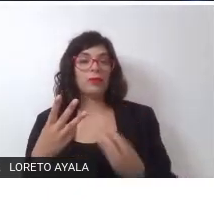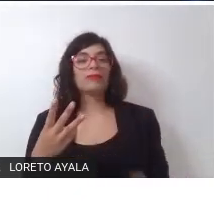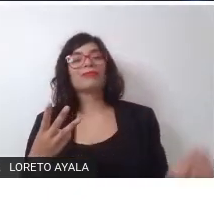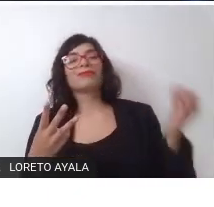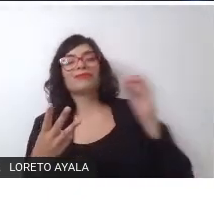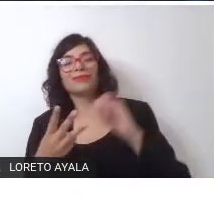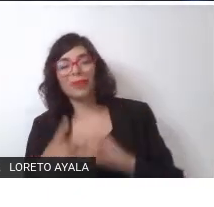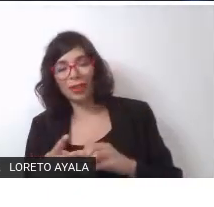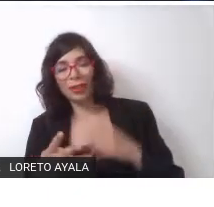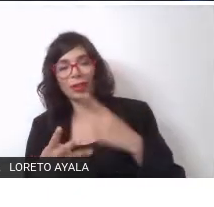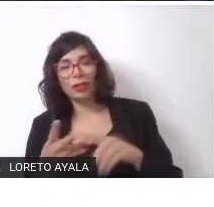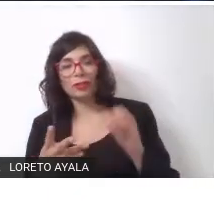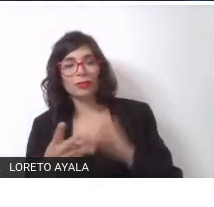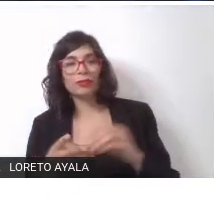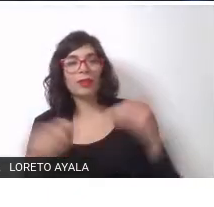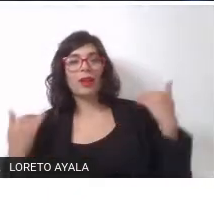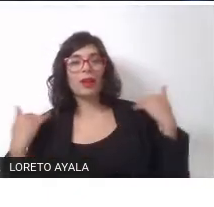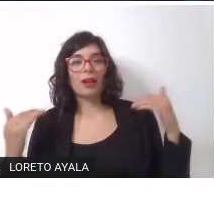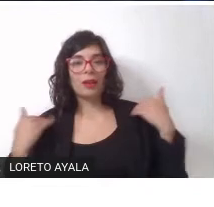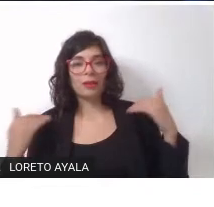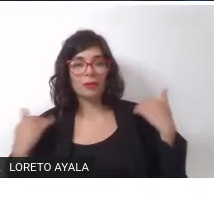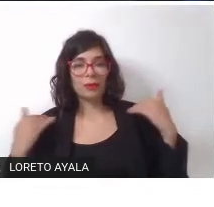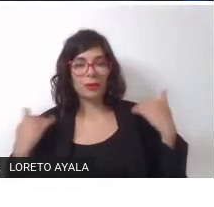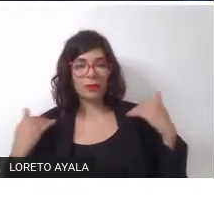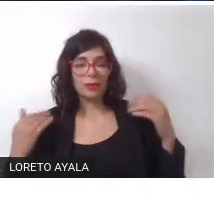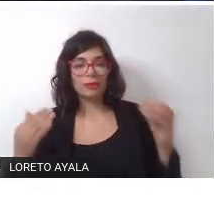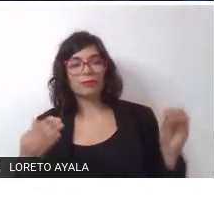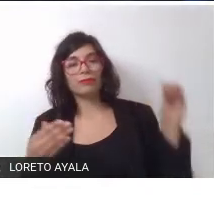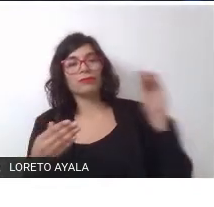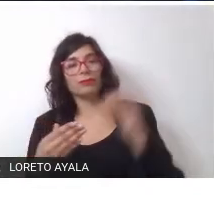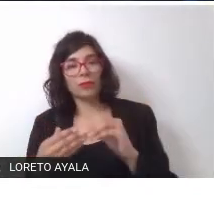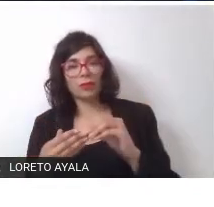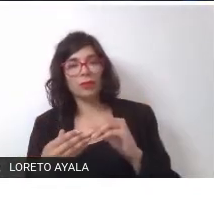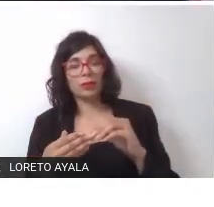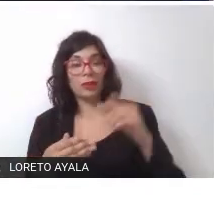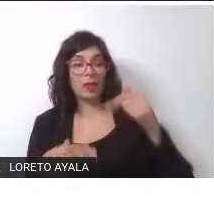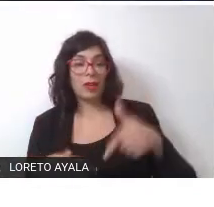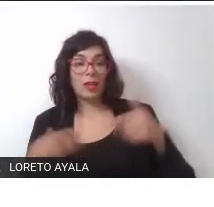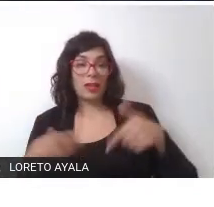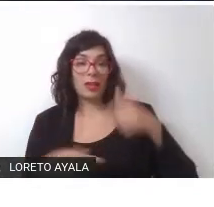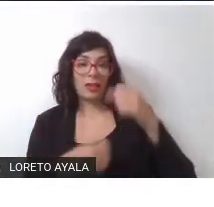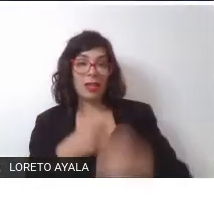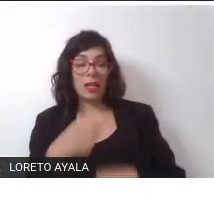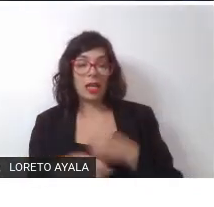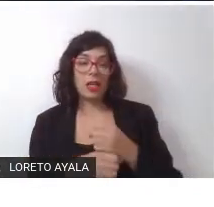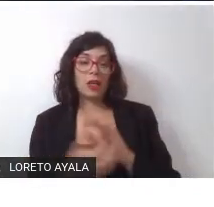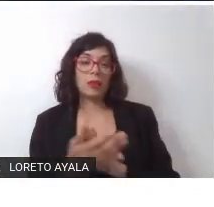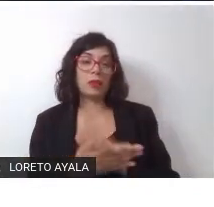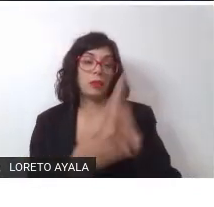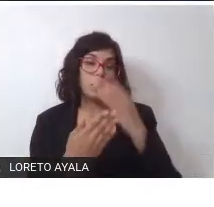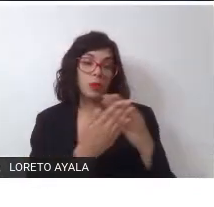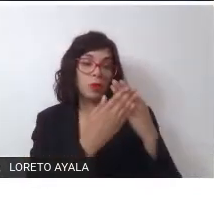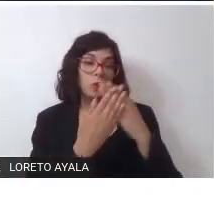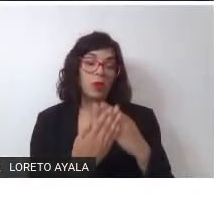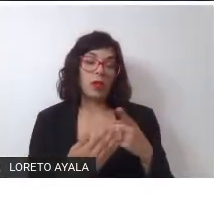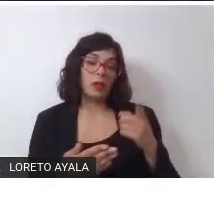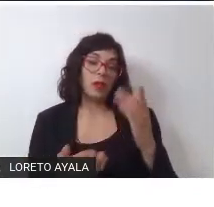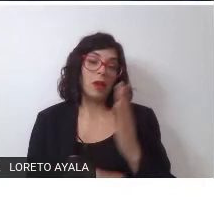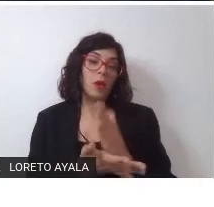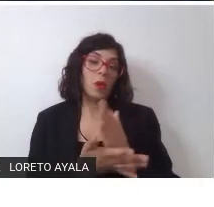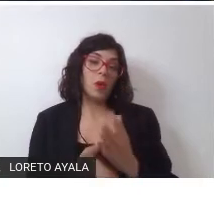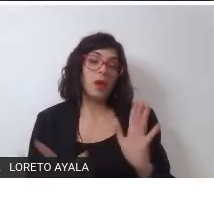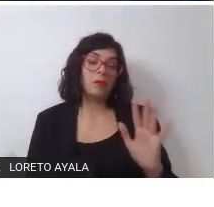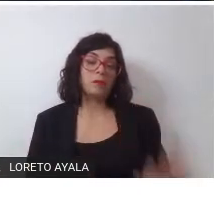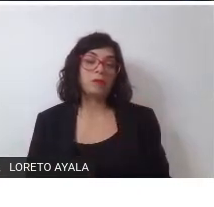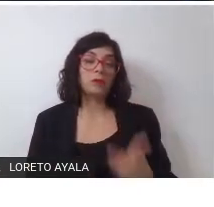física para cerrar el año. O sea, un alumno este año, voy a tomar un ejemplo, en la escuela, en el